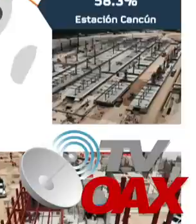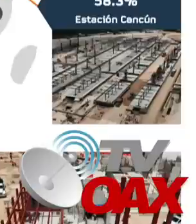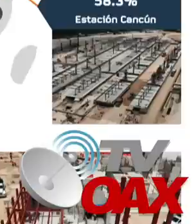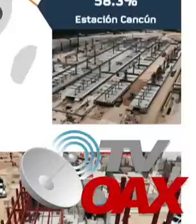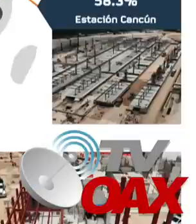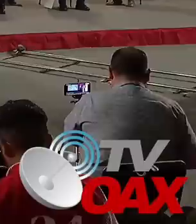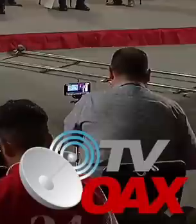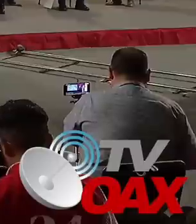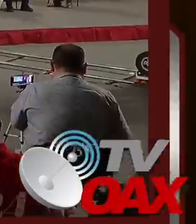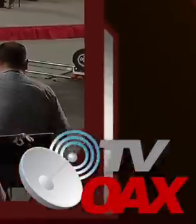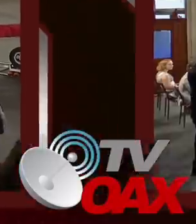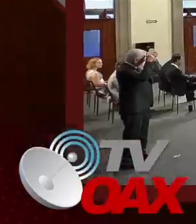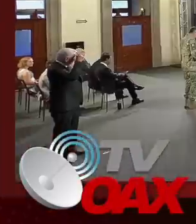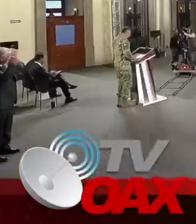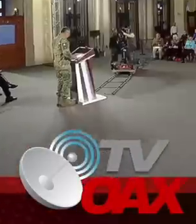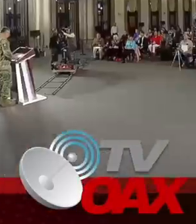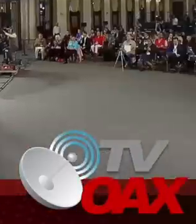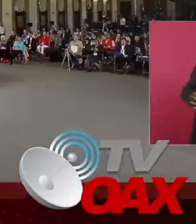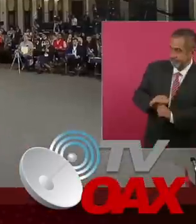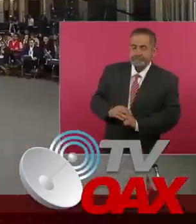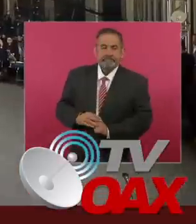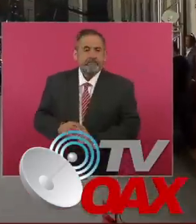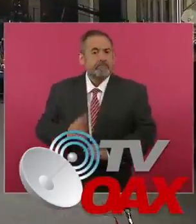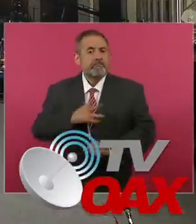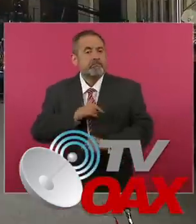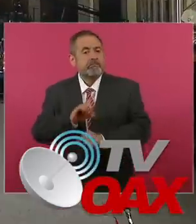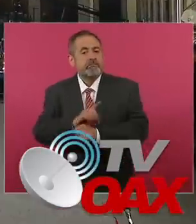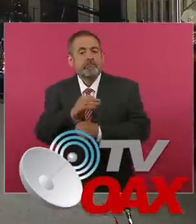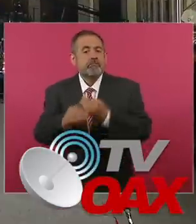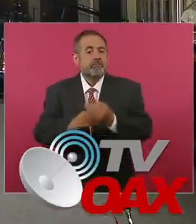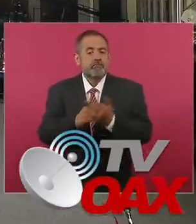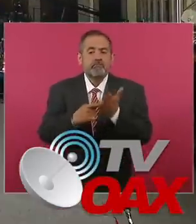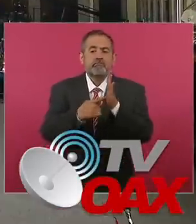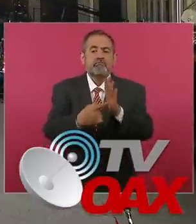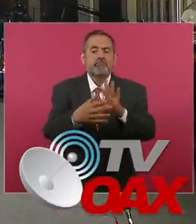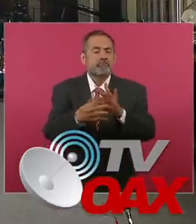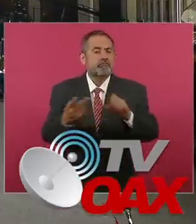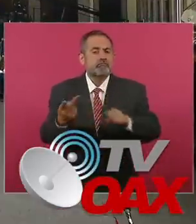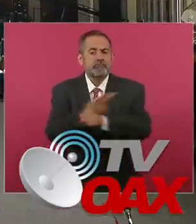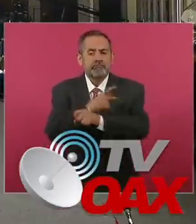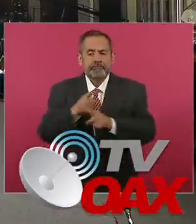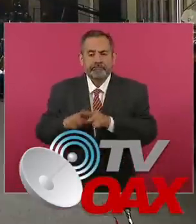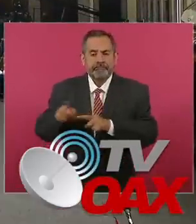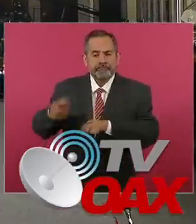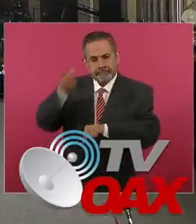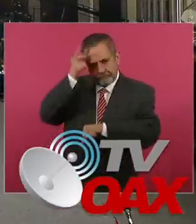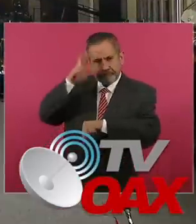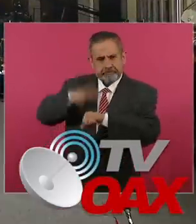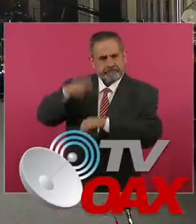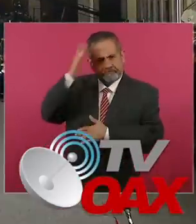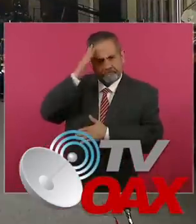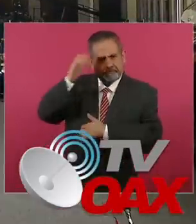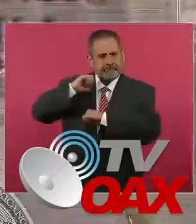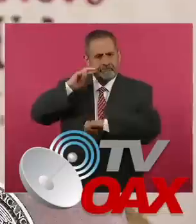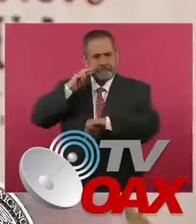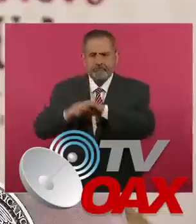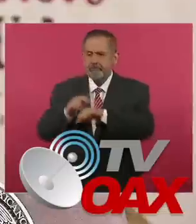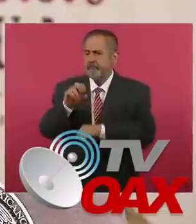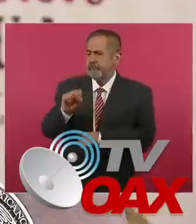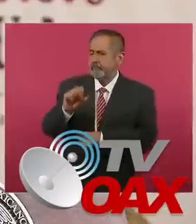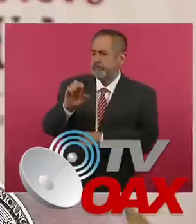eso habremos concluido el tramo 4. Para reportar el avance de las obras que la Dirección General de Ingenieros de la Secretaría de la Defensa